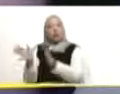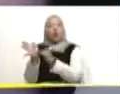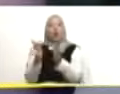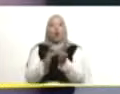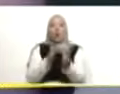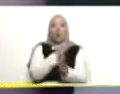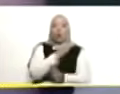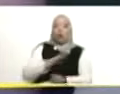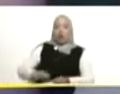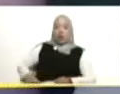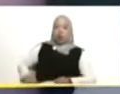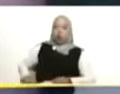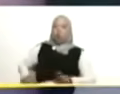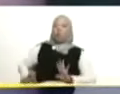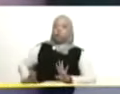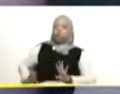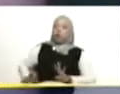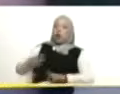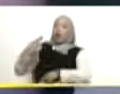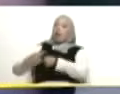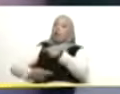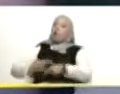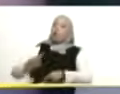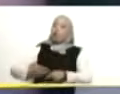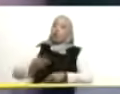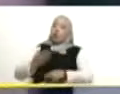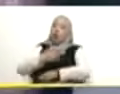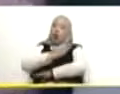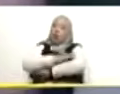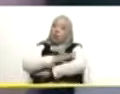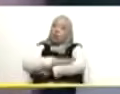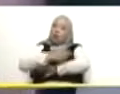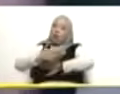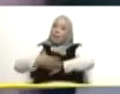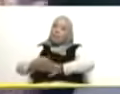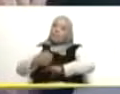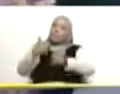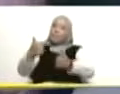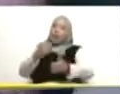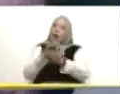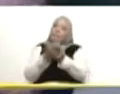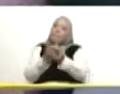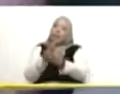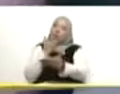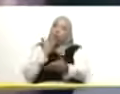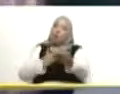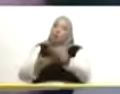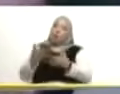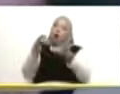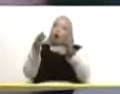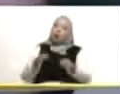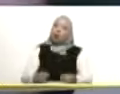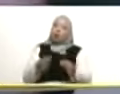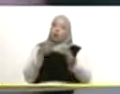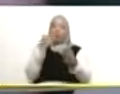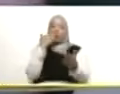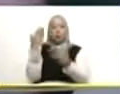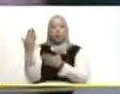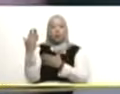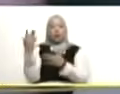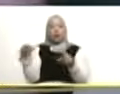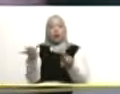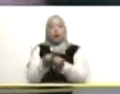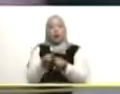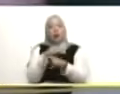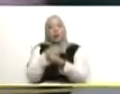hombre también revolucionario y que en su ejemplo encontramos la solidaridad ejercida de forma horizontal entre iguales.